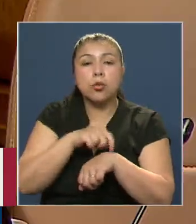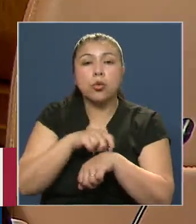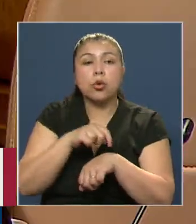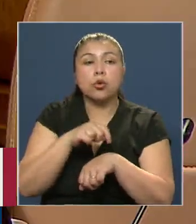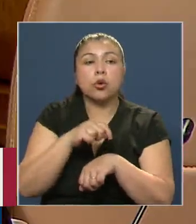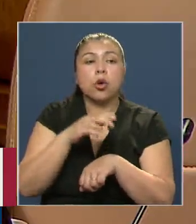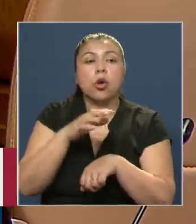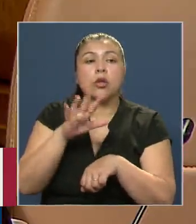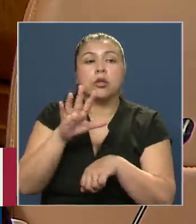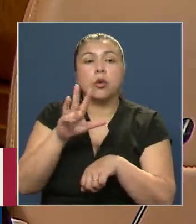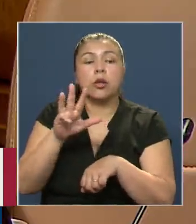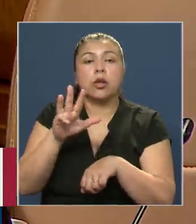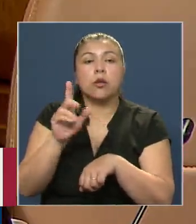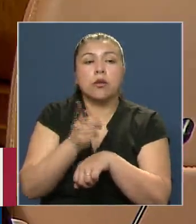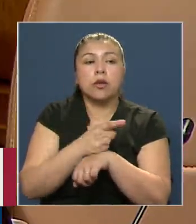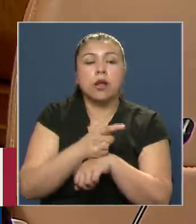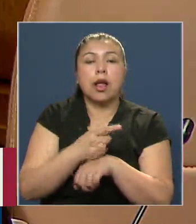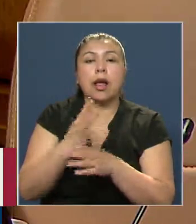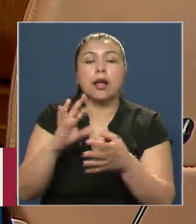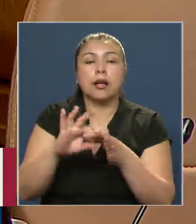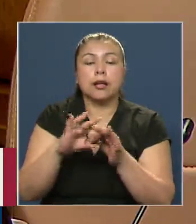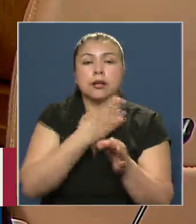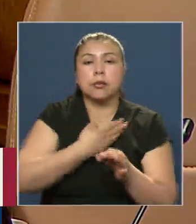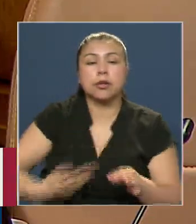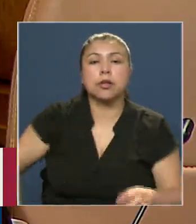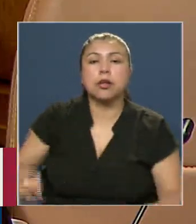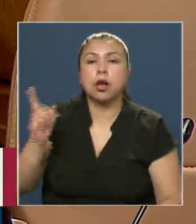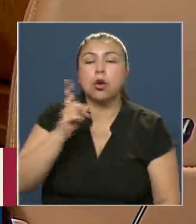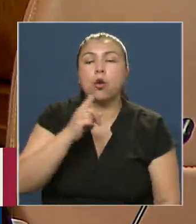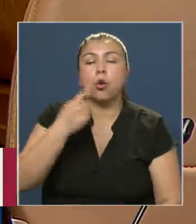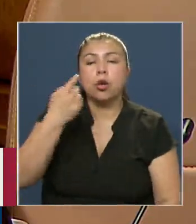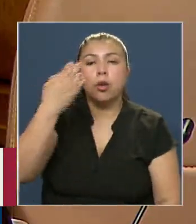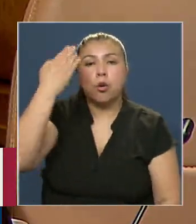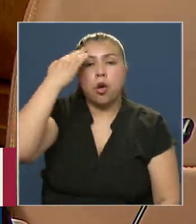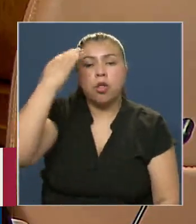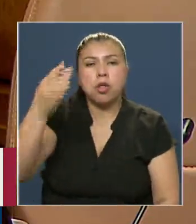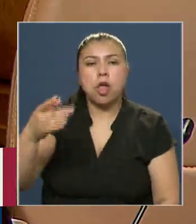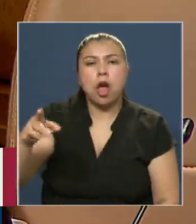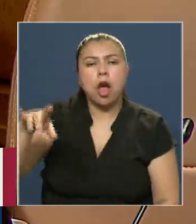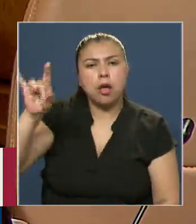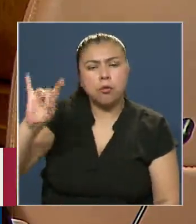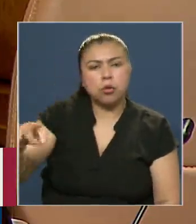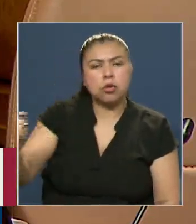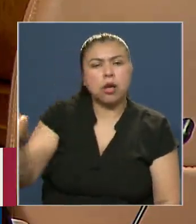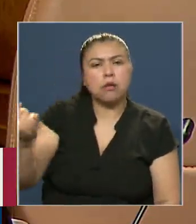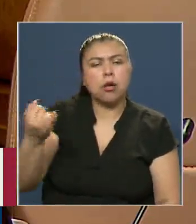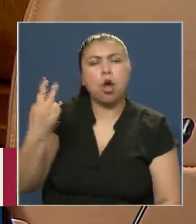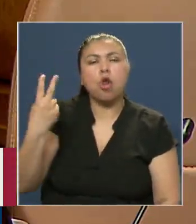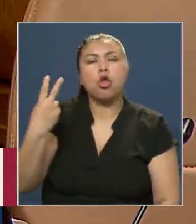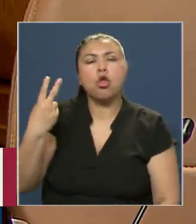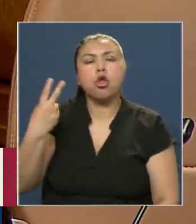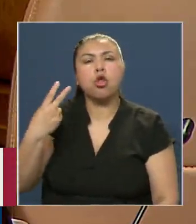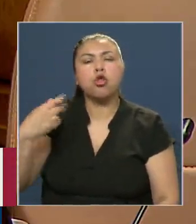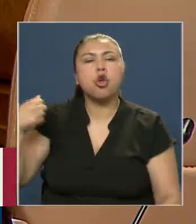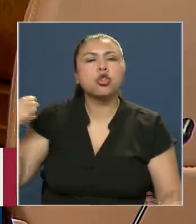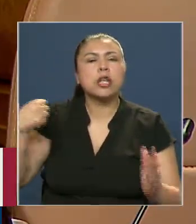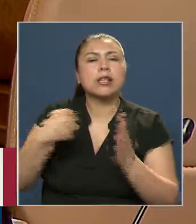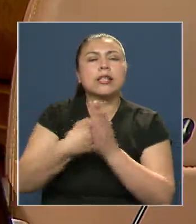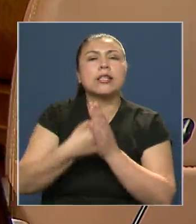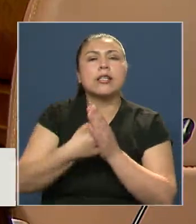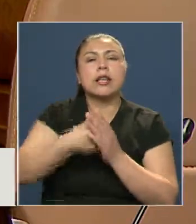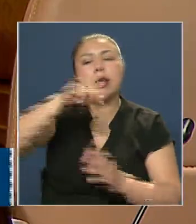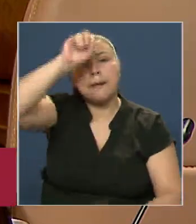Muchas gracias, presidente. Lamentablemente, en los últimos días nos hemos enterado de dos accidentes en el sector minero, en la región de